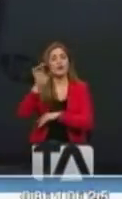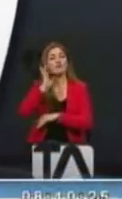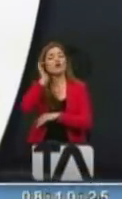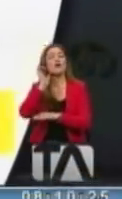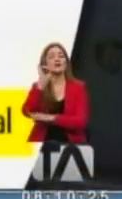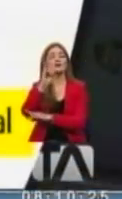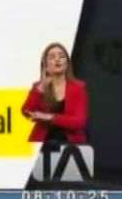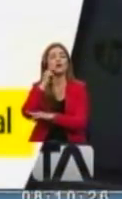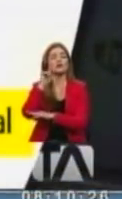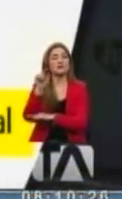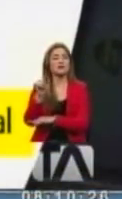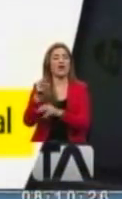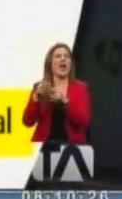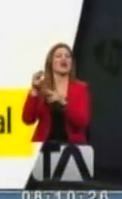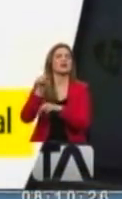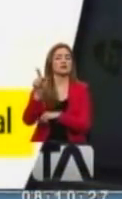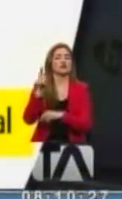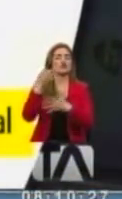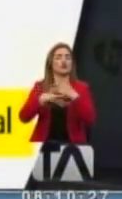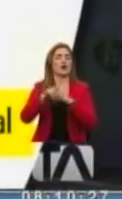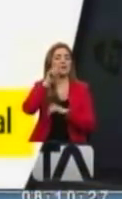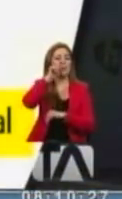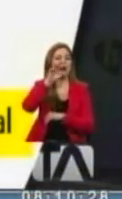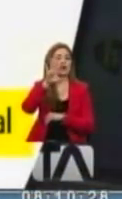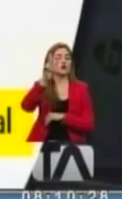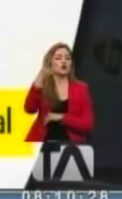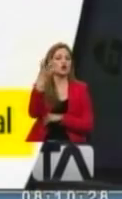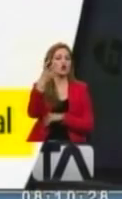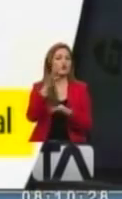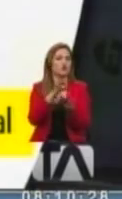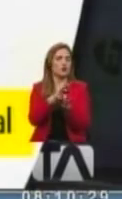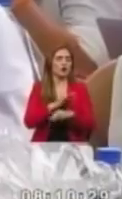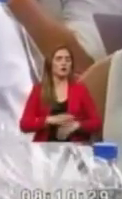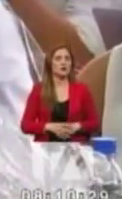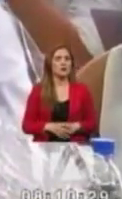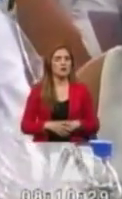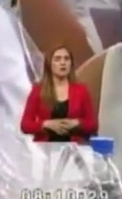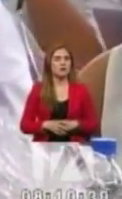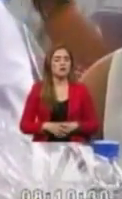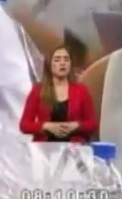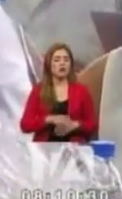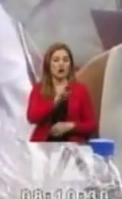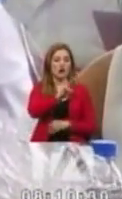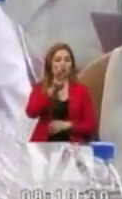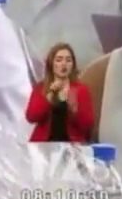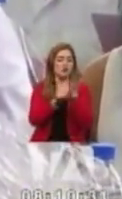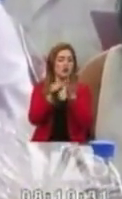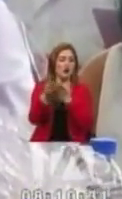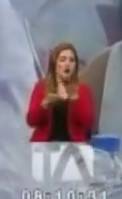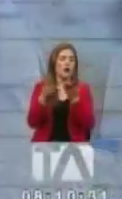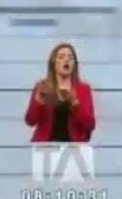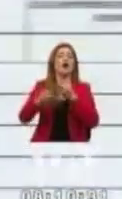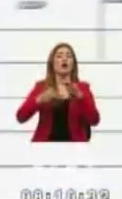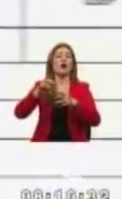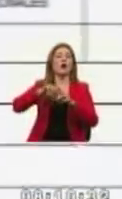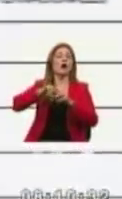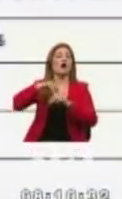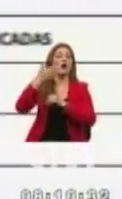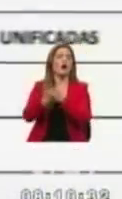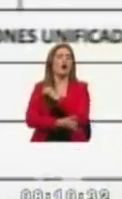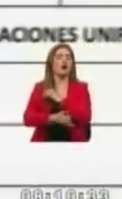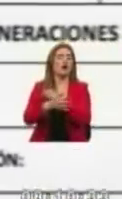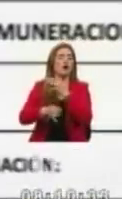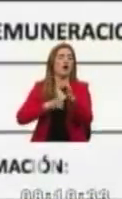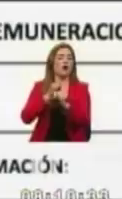el ministerio de industrias queda con 512 funcionarios mientras que la página web del ministerio de comercio exterior revela que